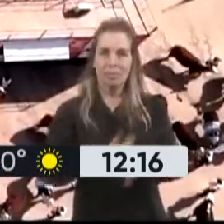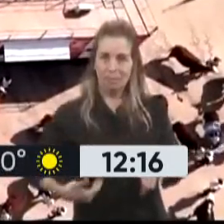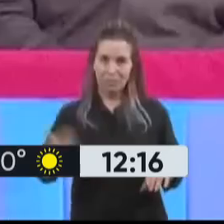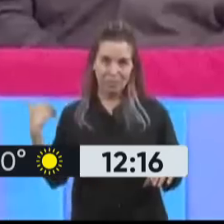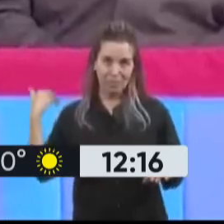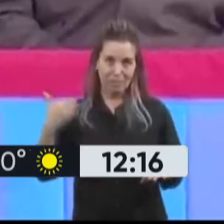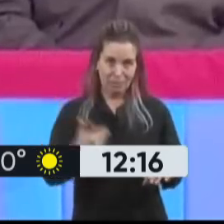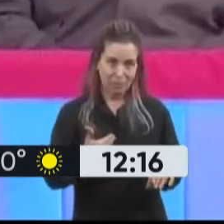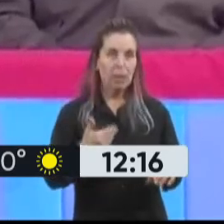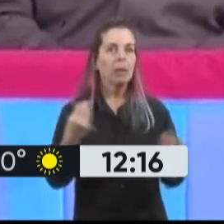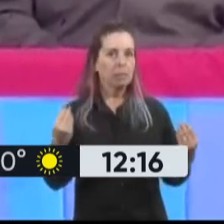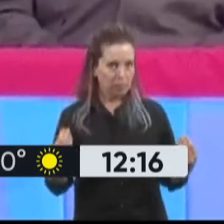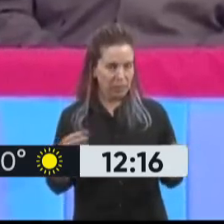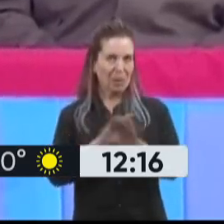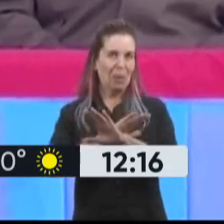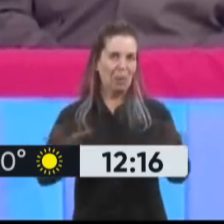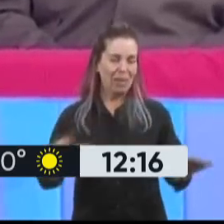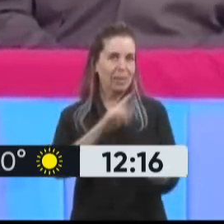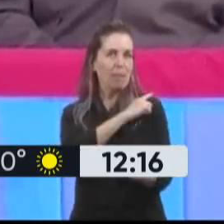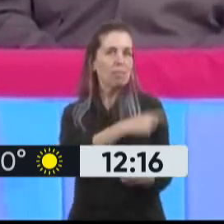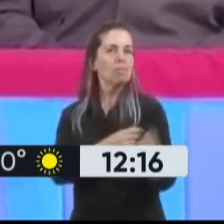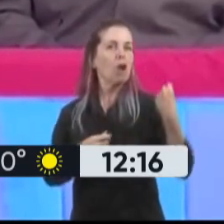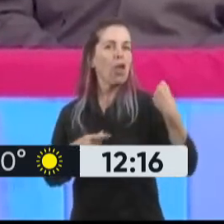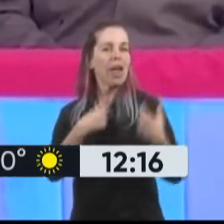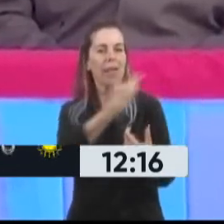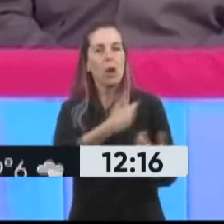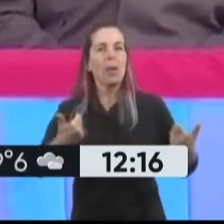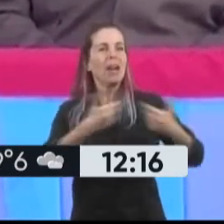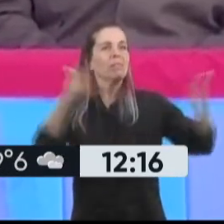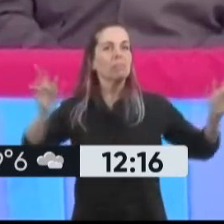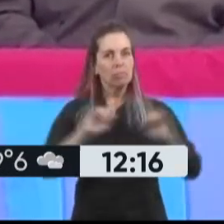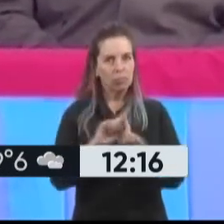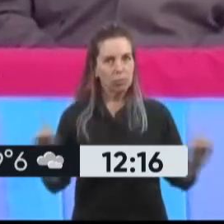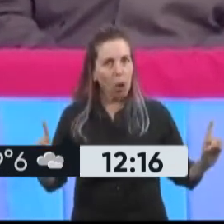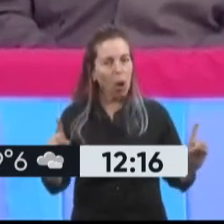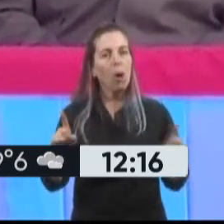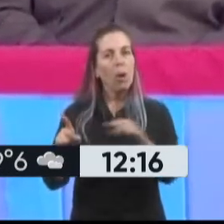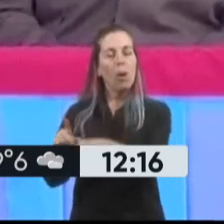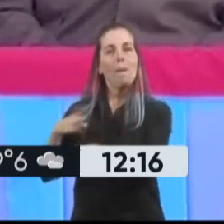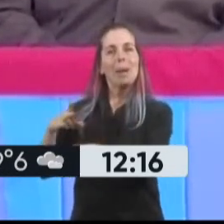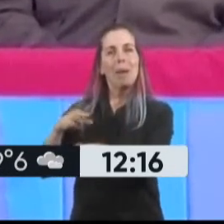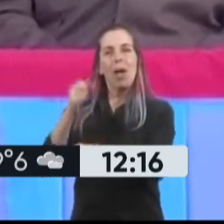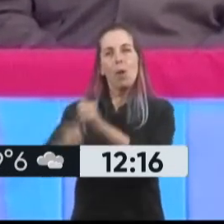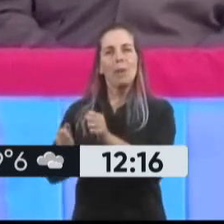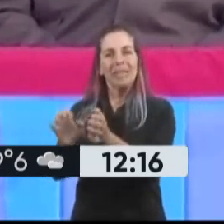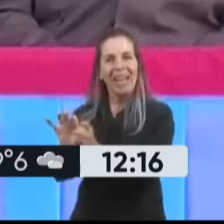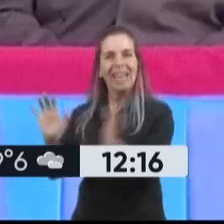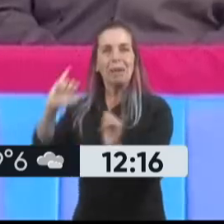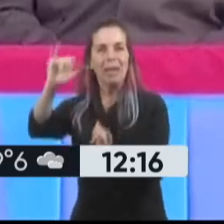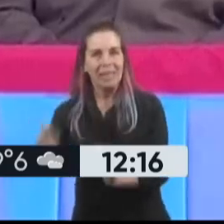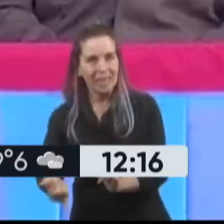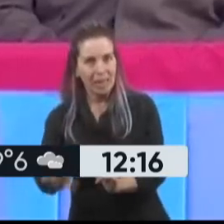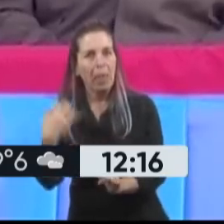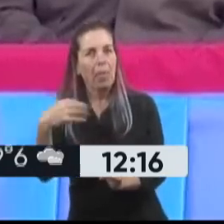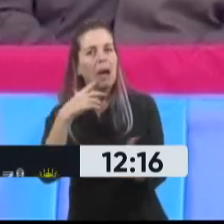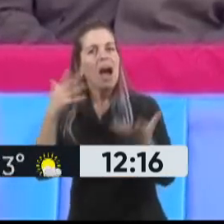Venimos a limitar el poder arbitrario del gobierno, venimos a liberar al sector privado y venimos a sacarle de encima